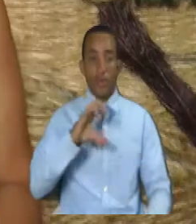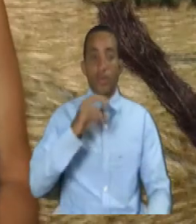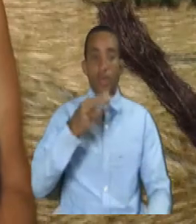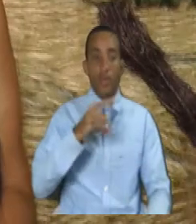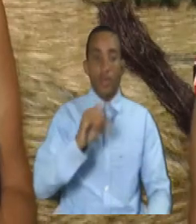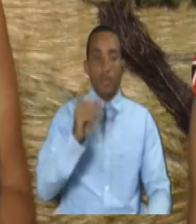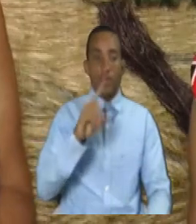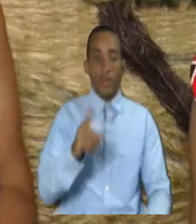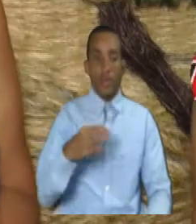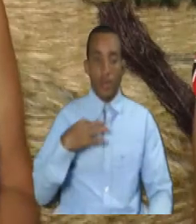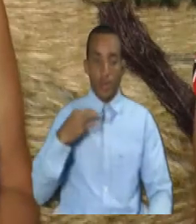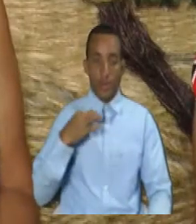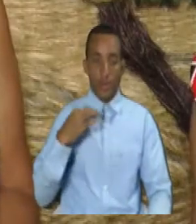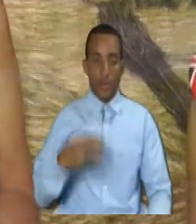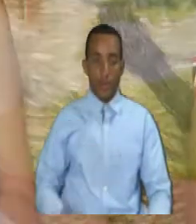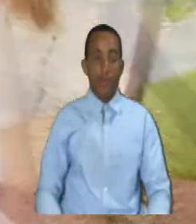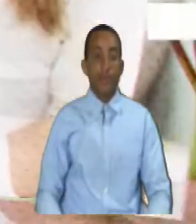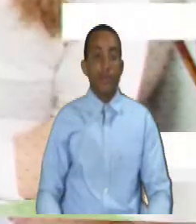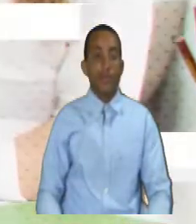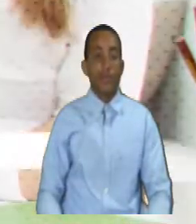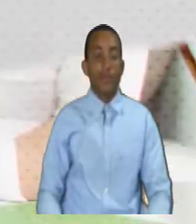tienda de ropa de Barranca Bermeja.